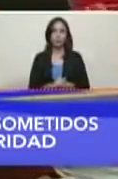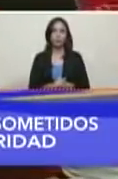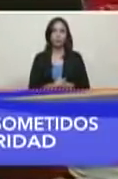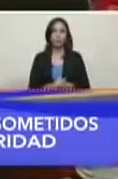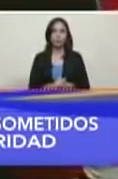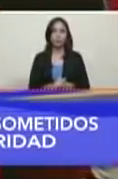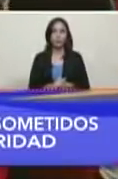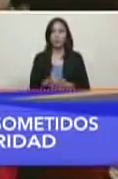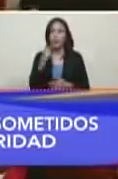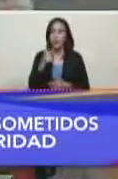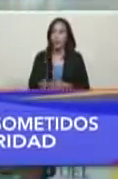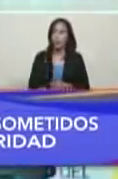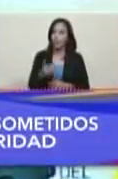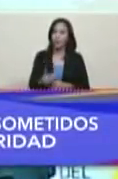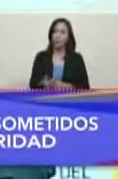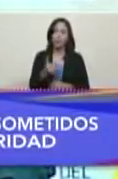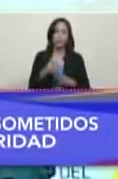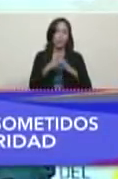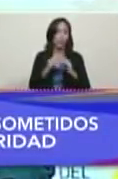Es muy importante todo esto.